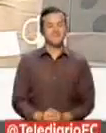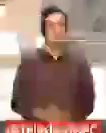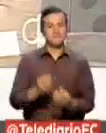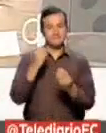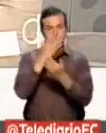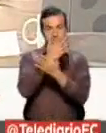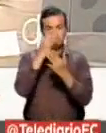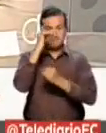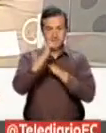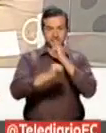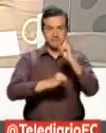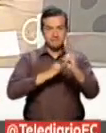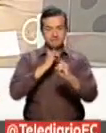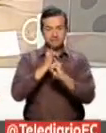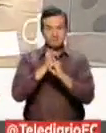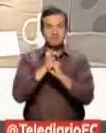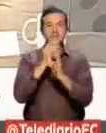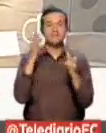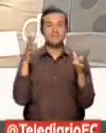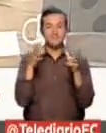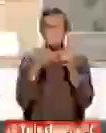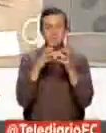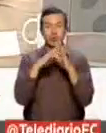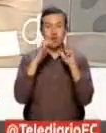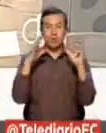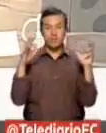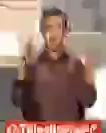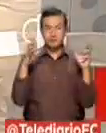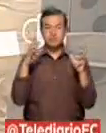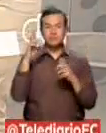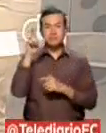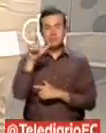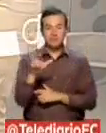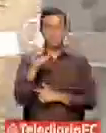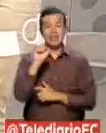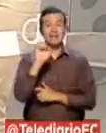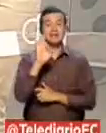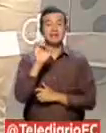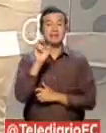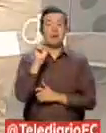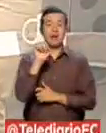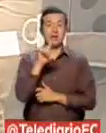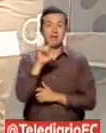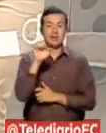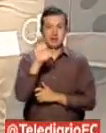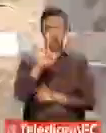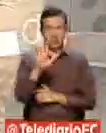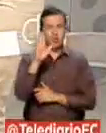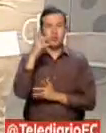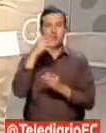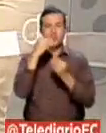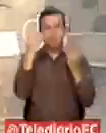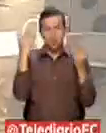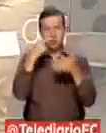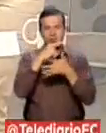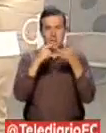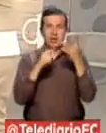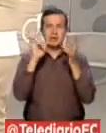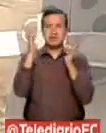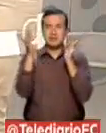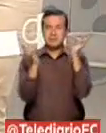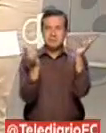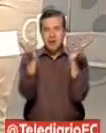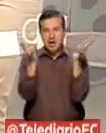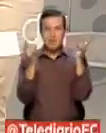Con información internacional, la leyenda del cómic, el genio de Marvel Stan Lee, el responsable de los emblemáticos personajes como Spider-Man